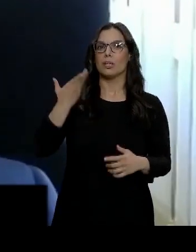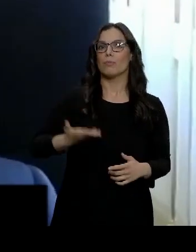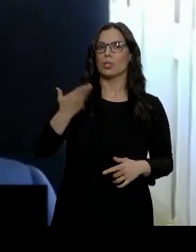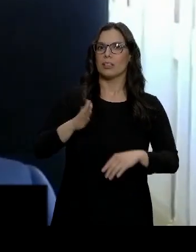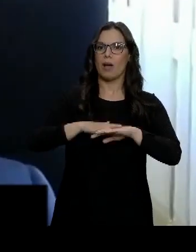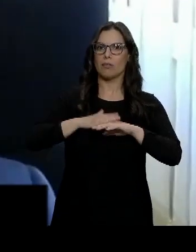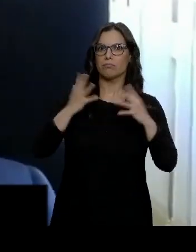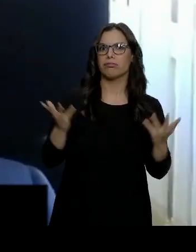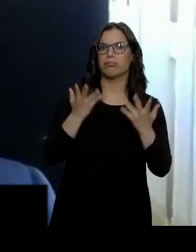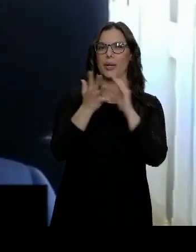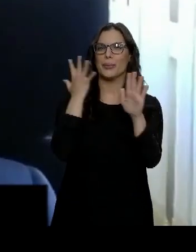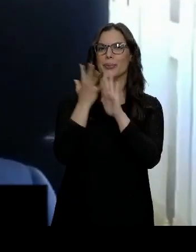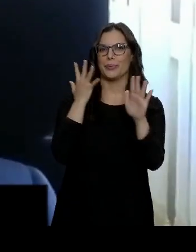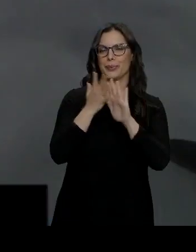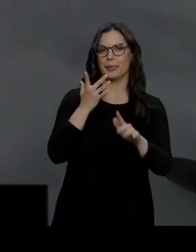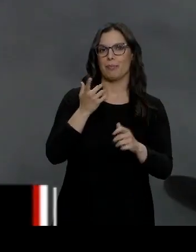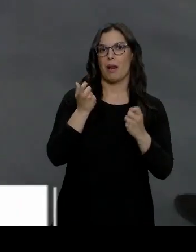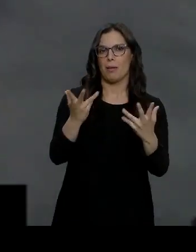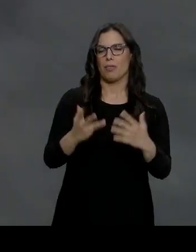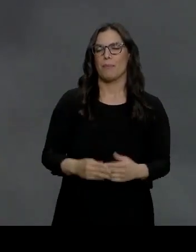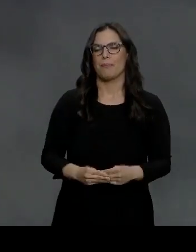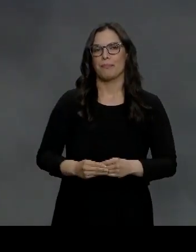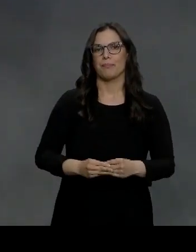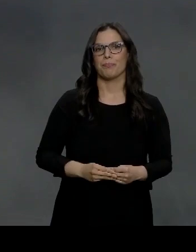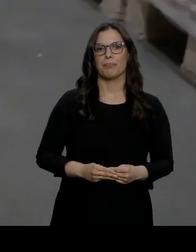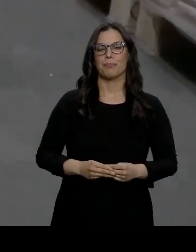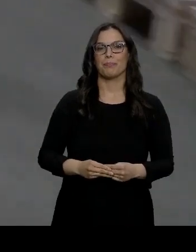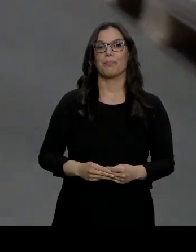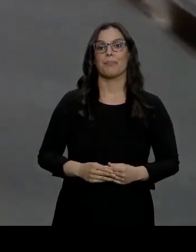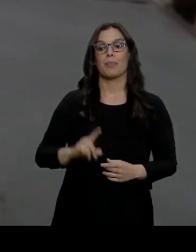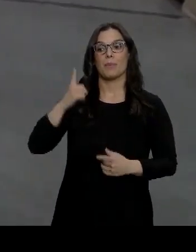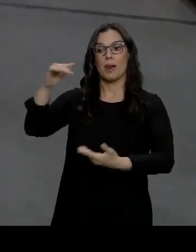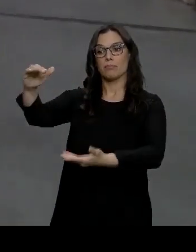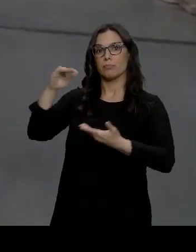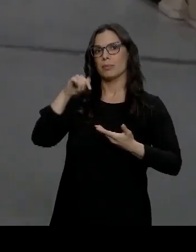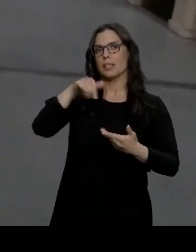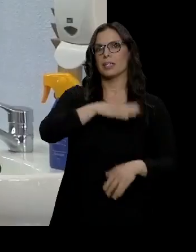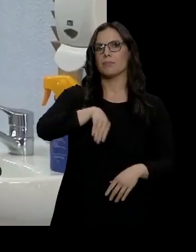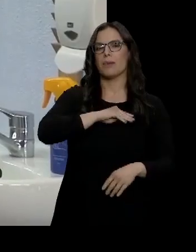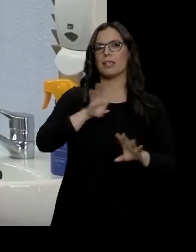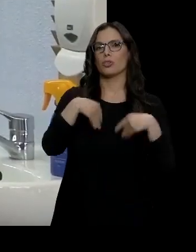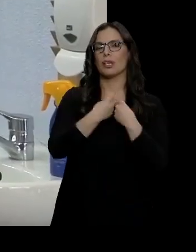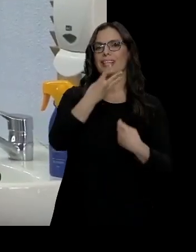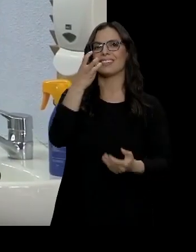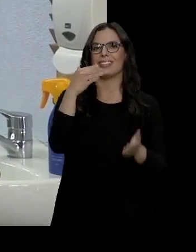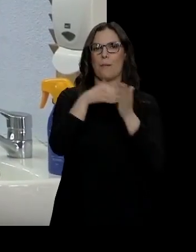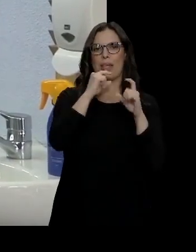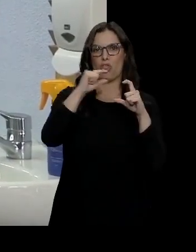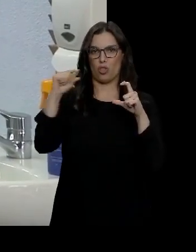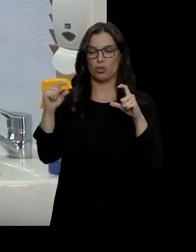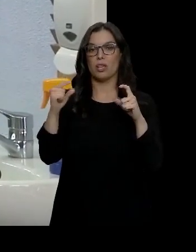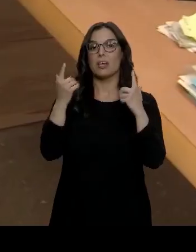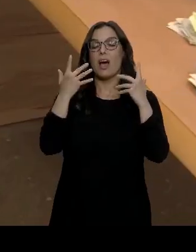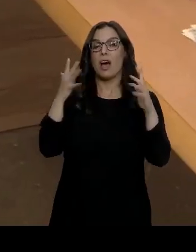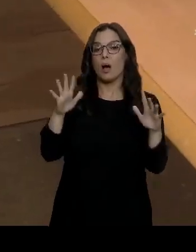para acelerar el ritmo de vacunación. En esta primera remesa, nuestro país recibirá 300.000 dosis, aunque la